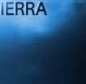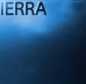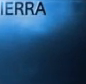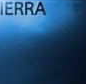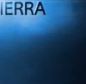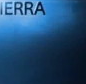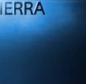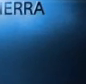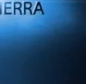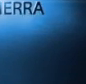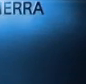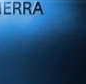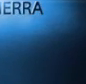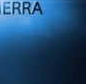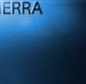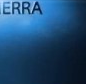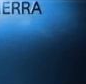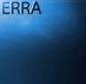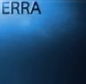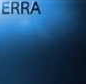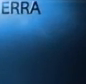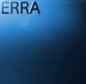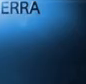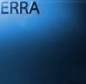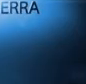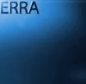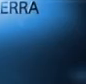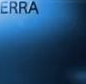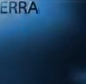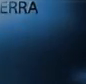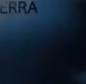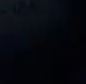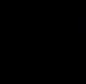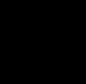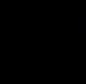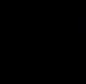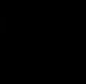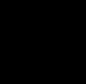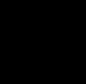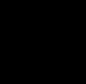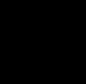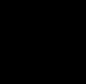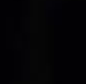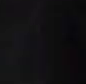Una generación sin atracción a la tierra.